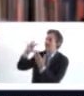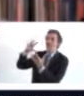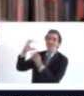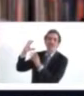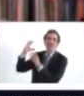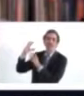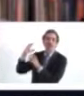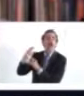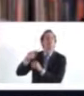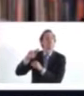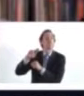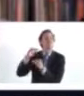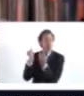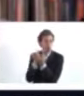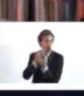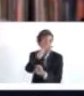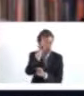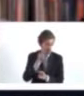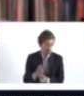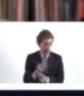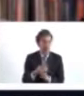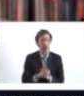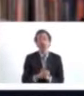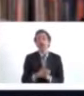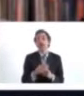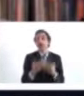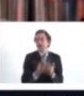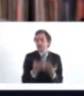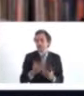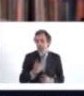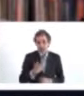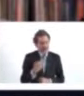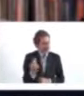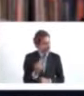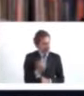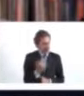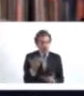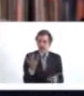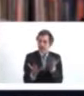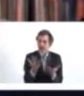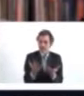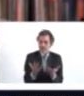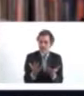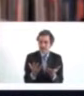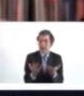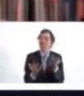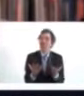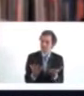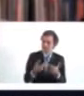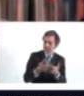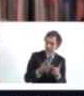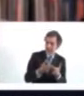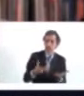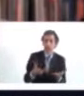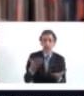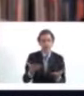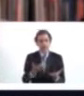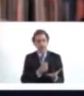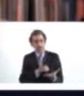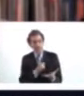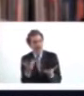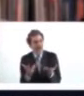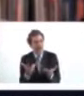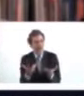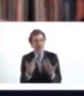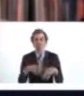les convendrá arriesgar una buena cantidad para organizar aquello que es en serio, muy bien organizado. Estoy hablando